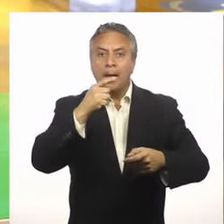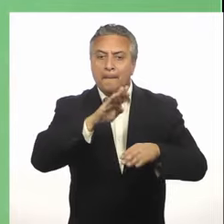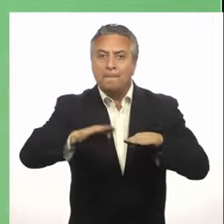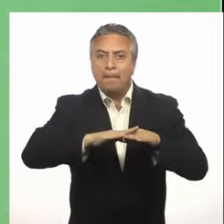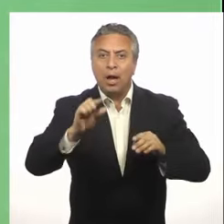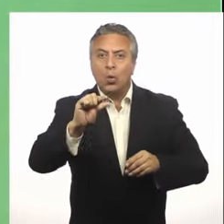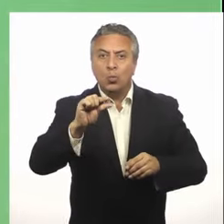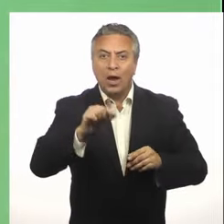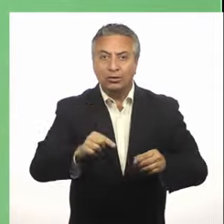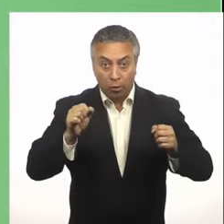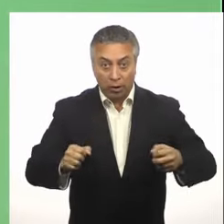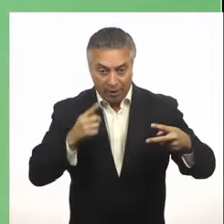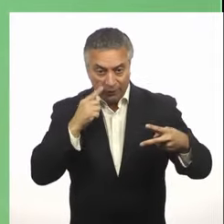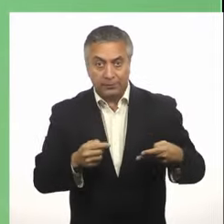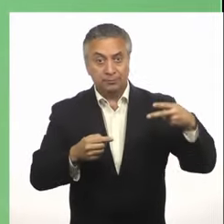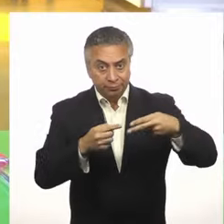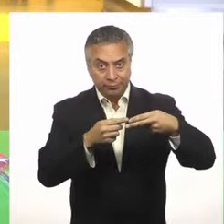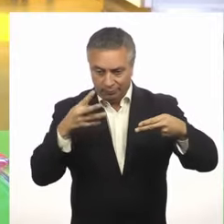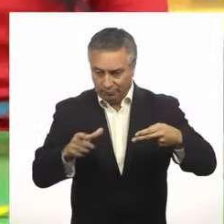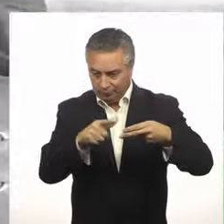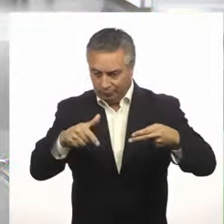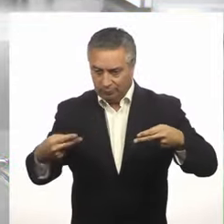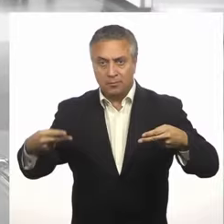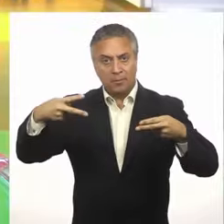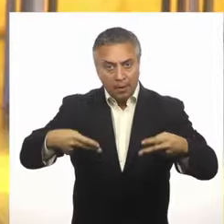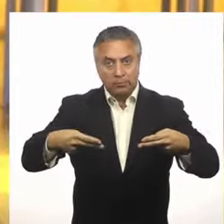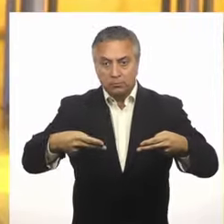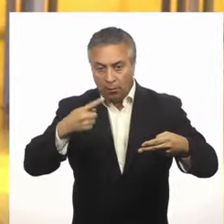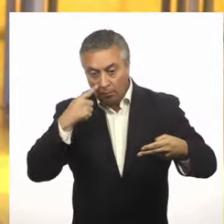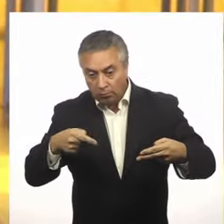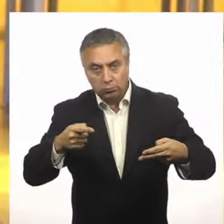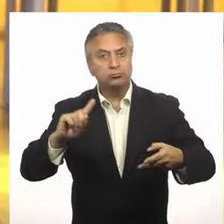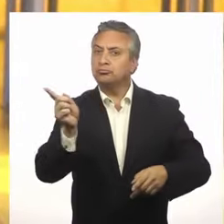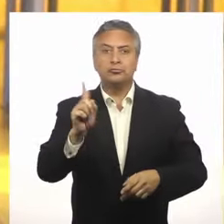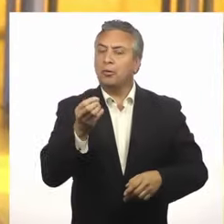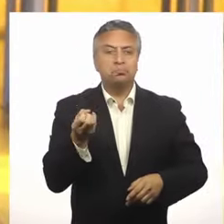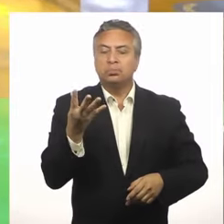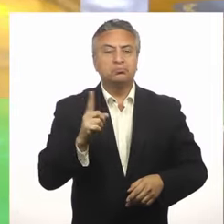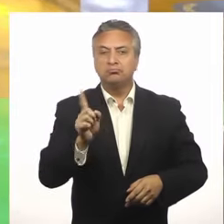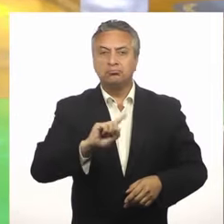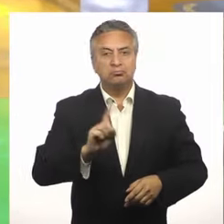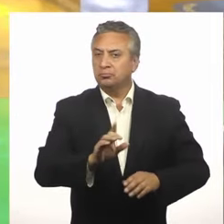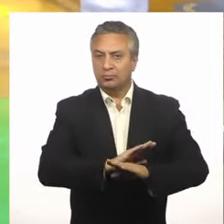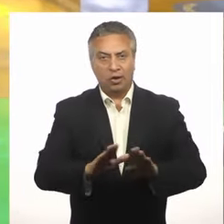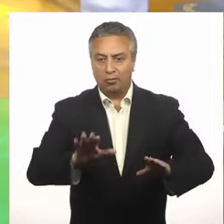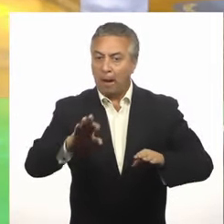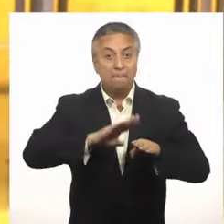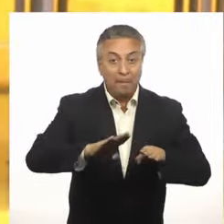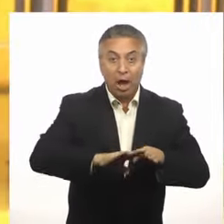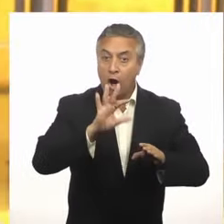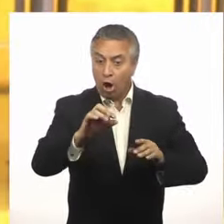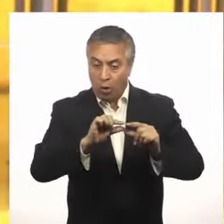la electricidad? Conectamos. Y no, el cartón o papel no es conductor